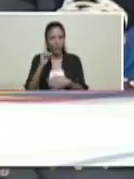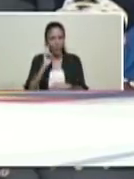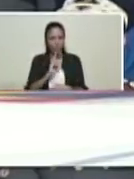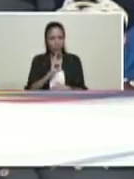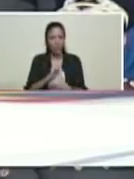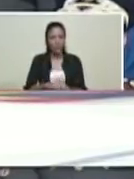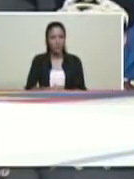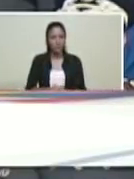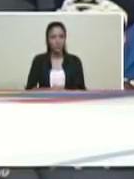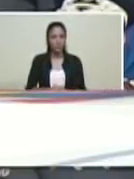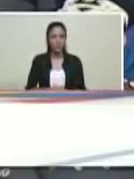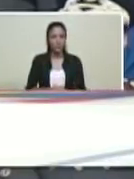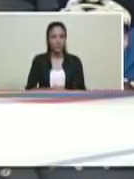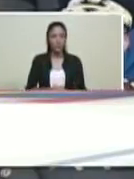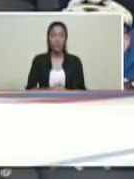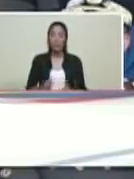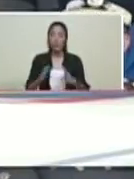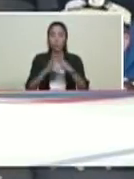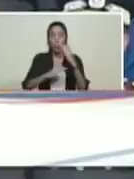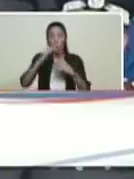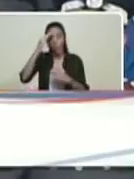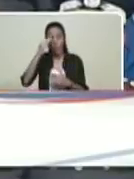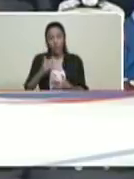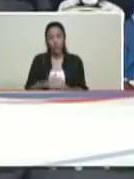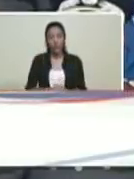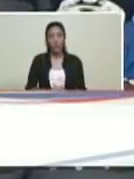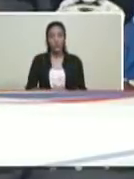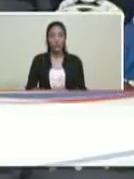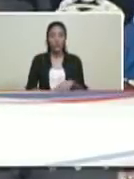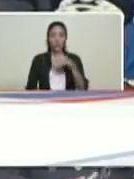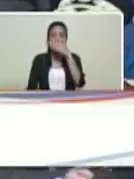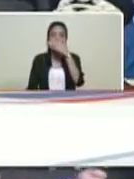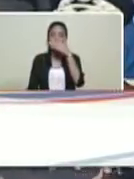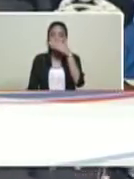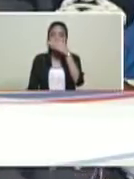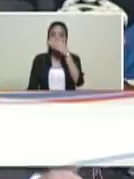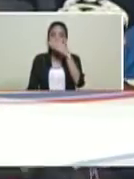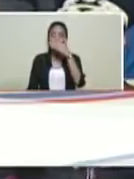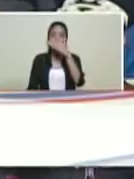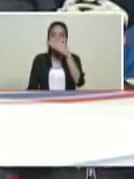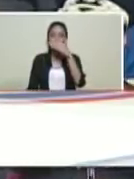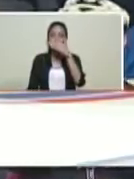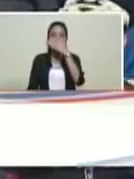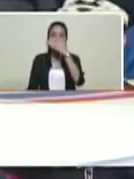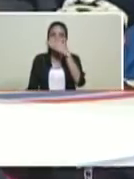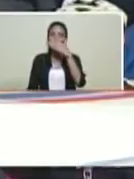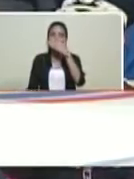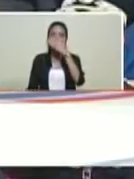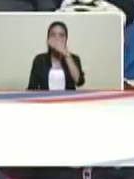la fuerza armada nacional bolivariana también se asume zamorana